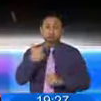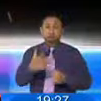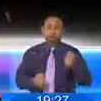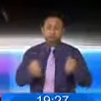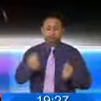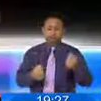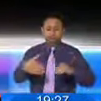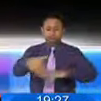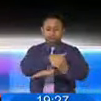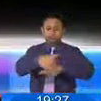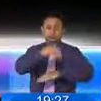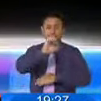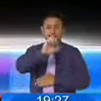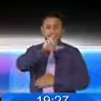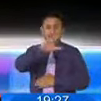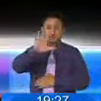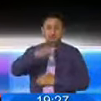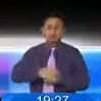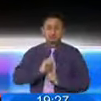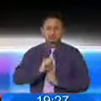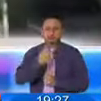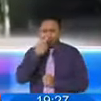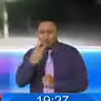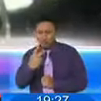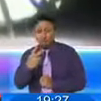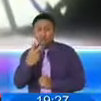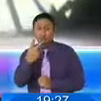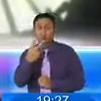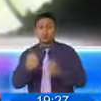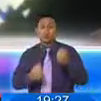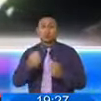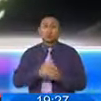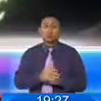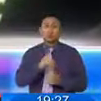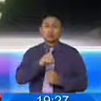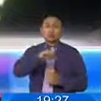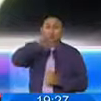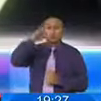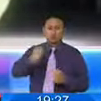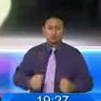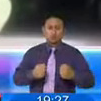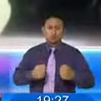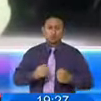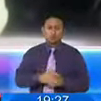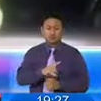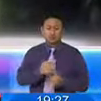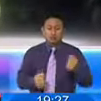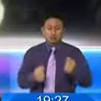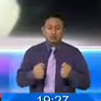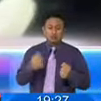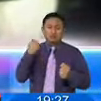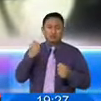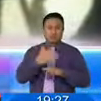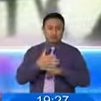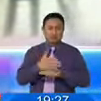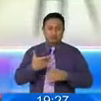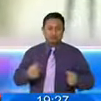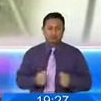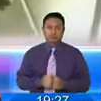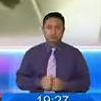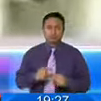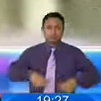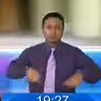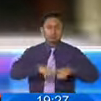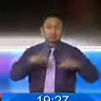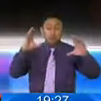hora por la carretera se percataron del choque de dos vehículos, uno tipo 4x4 y el otro un camión con cajón de madera. En el lugar existía